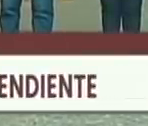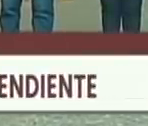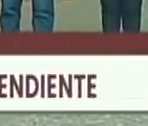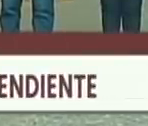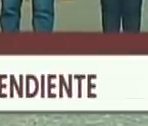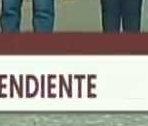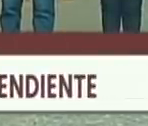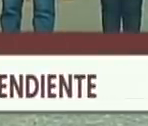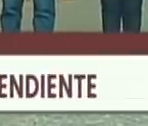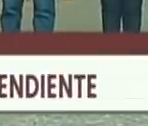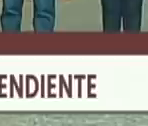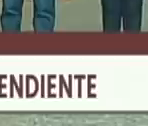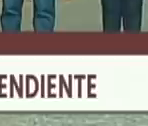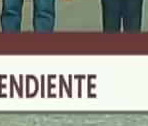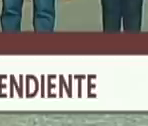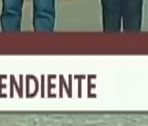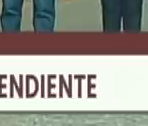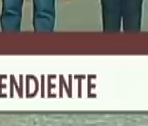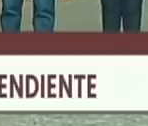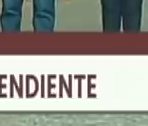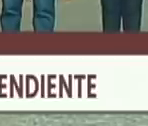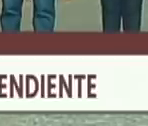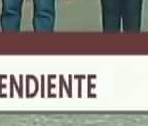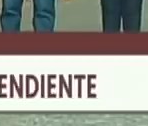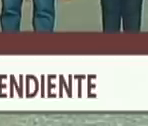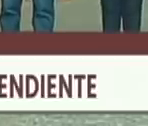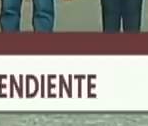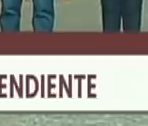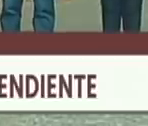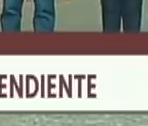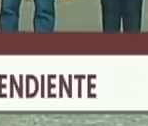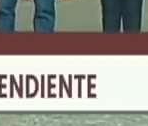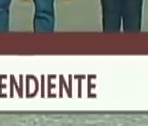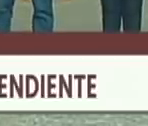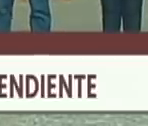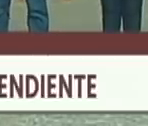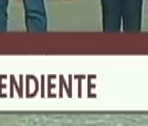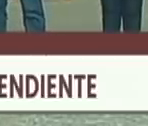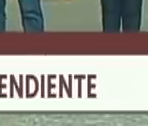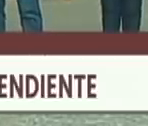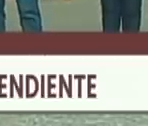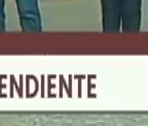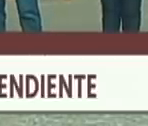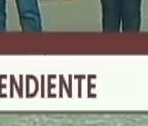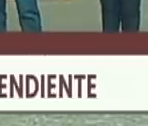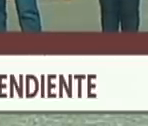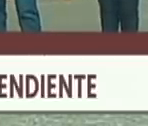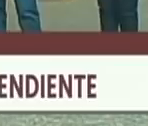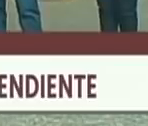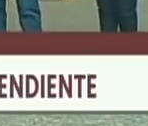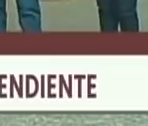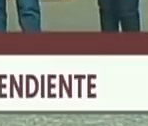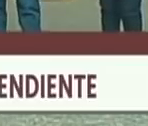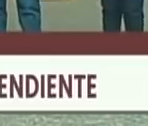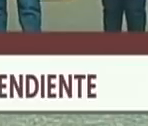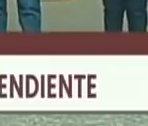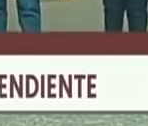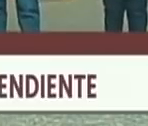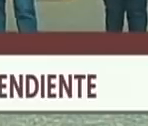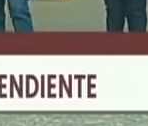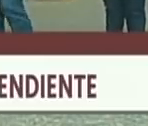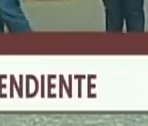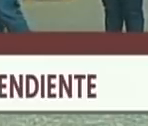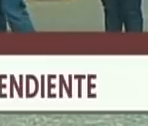soberana, totalmente recuperada, 2021-2030. Vámonos entonces. Vamos a darle la palabra al ministro de Agricultura. Vamos